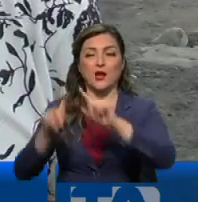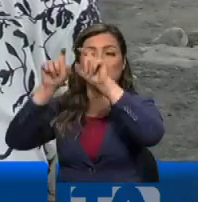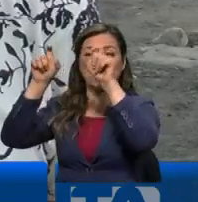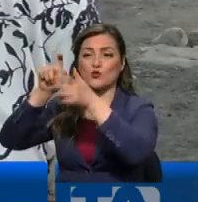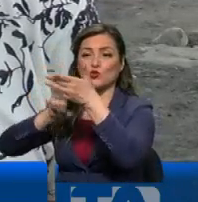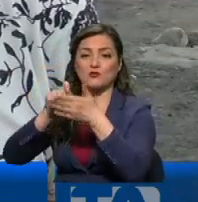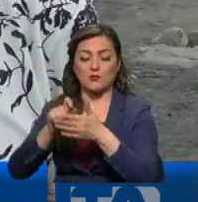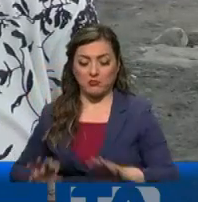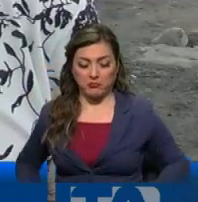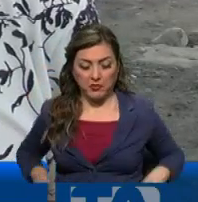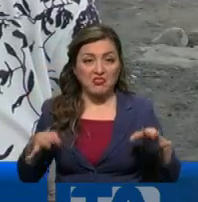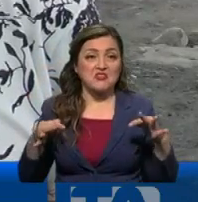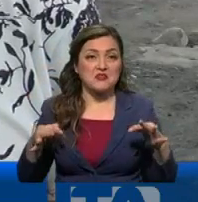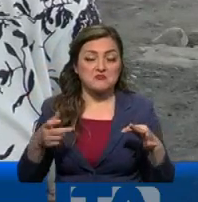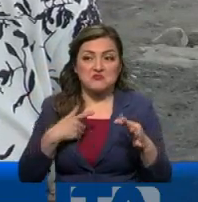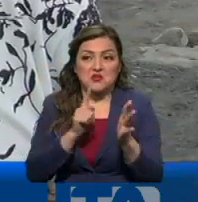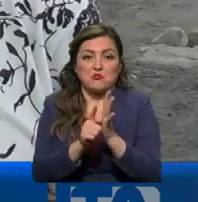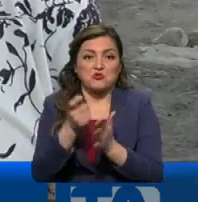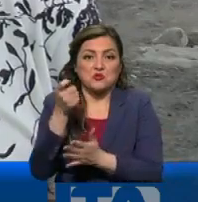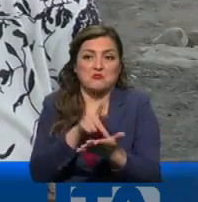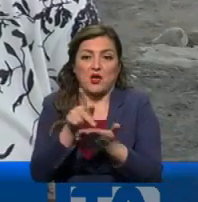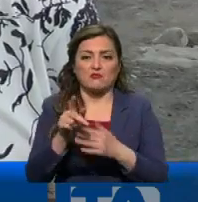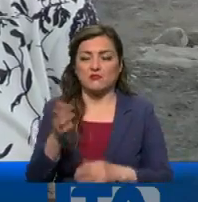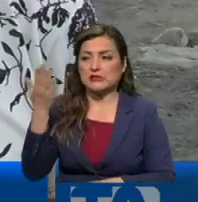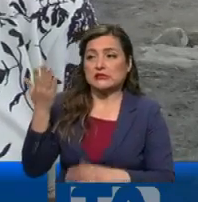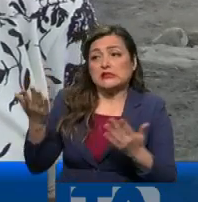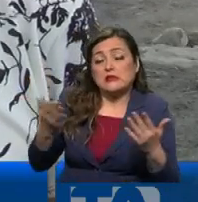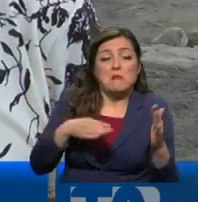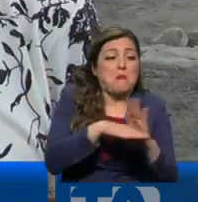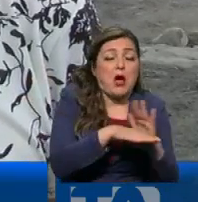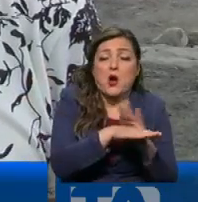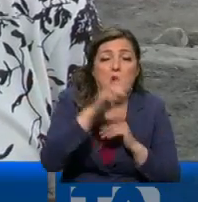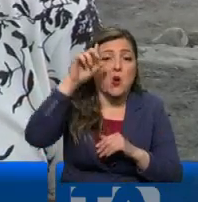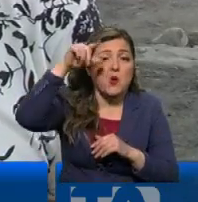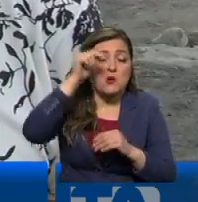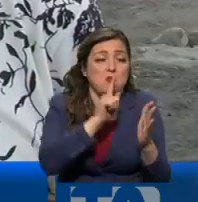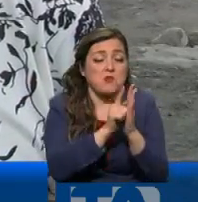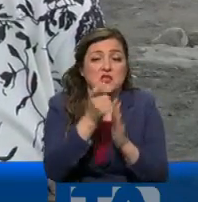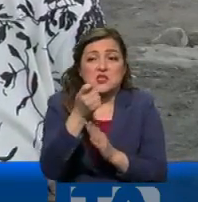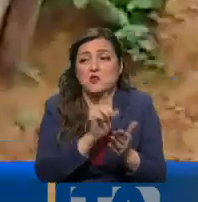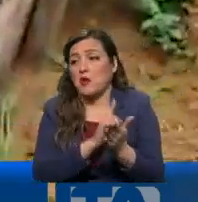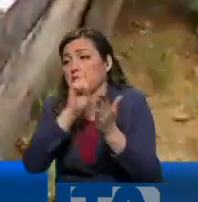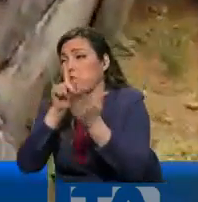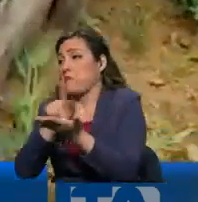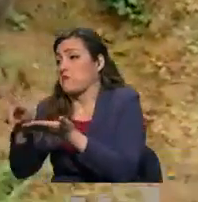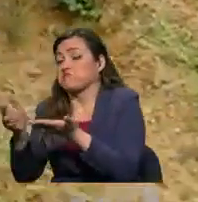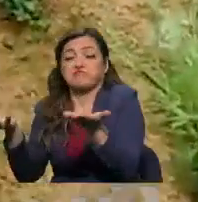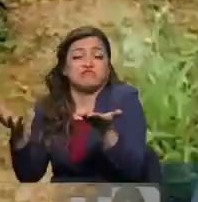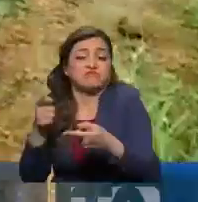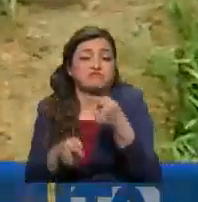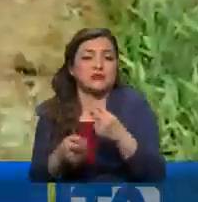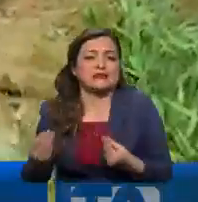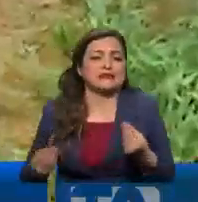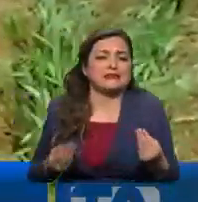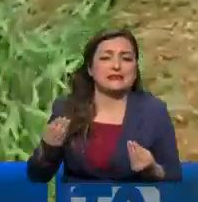hay plata, que no le pagan a él, y el alcalde dice que el Banco del Estado no le da los desembolsos. Ahora no saben qué